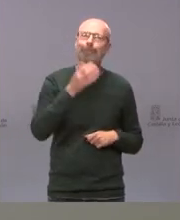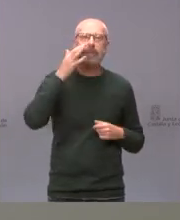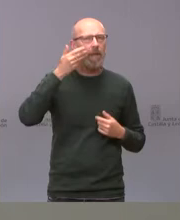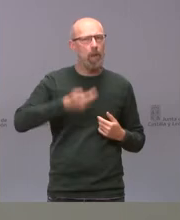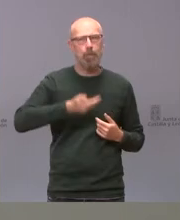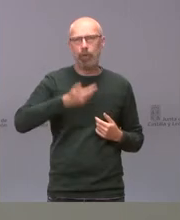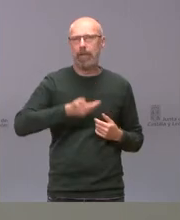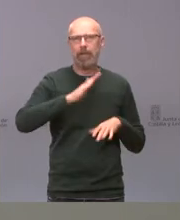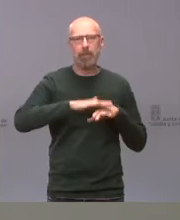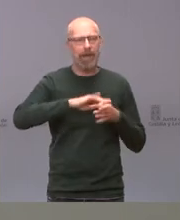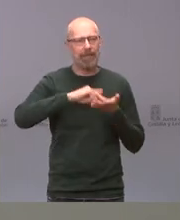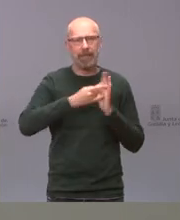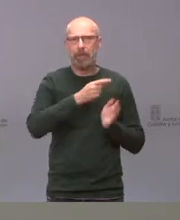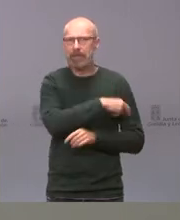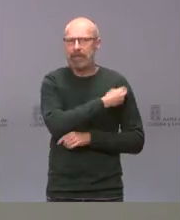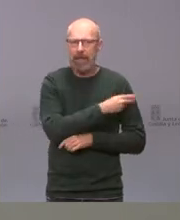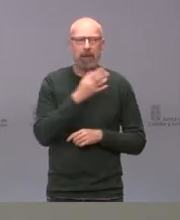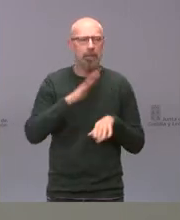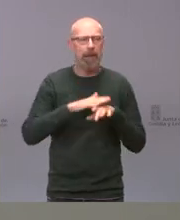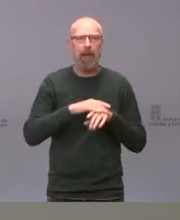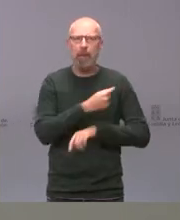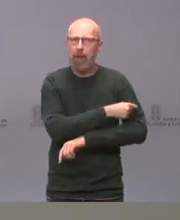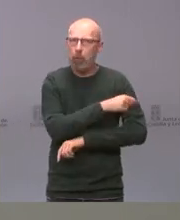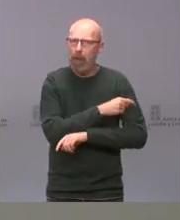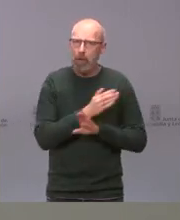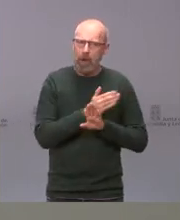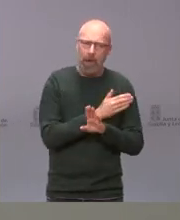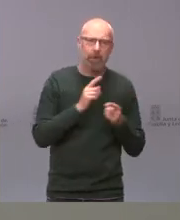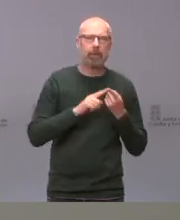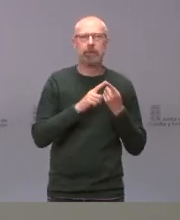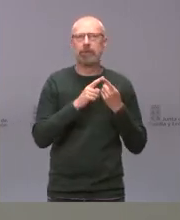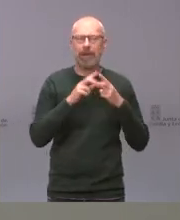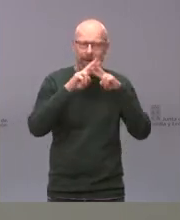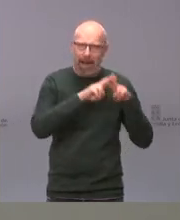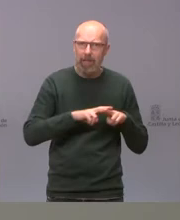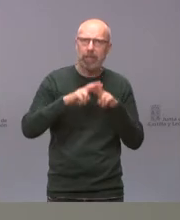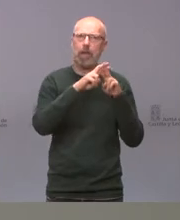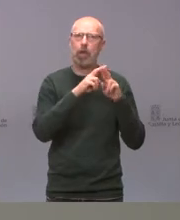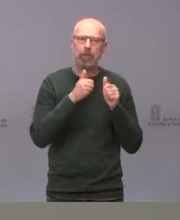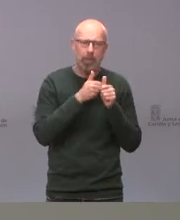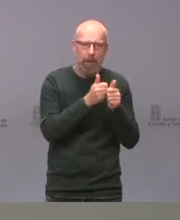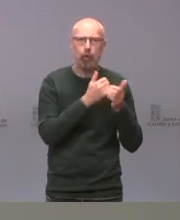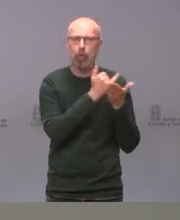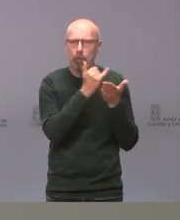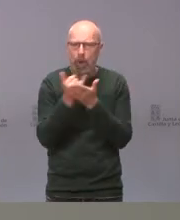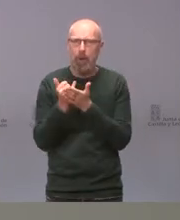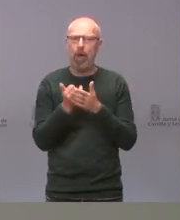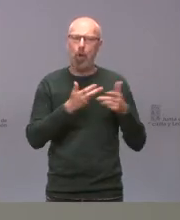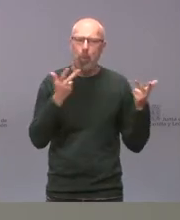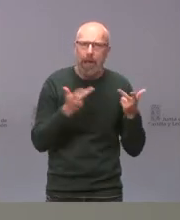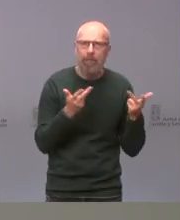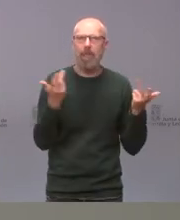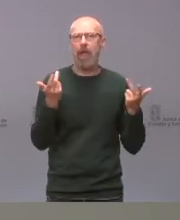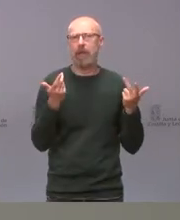en las vacunaciones, en el rastreo, en los cribados tanto selectivos como asistenciales, en las urgencias, en las emergencias, en las